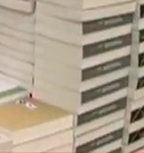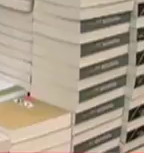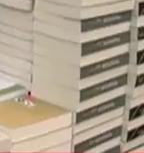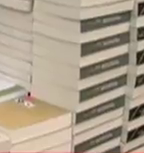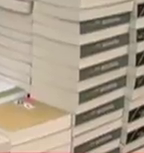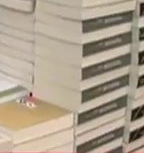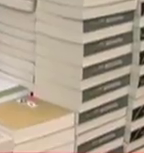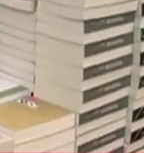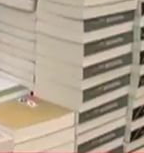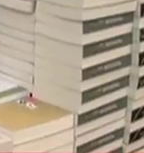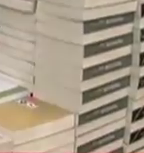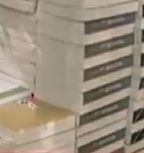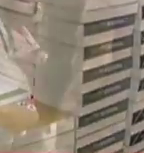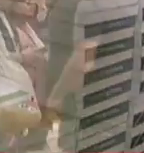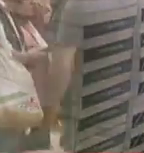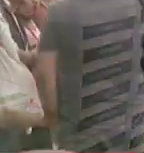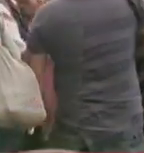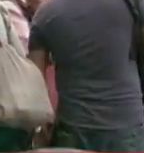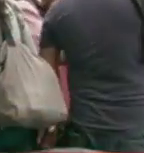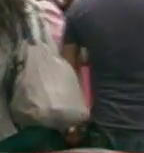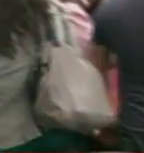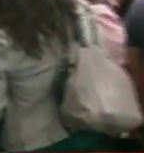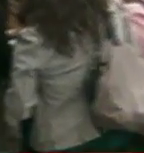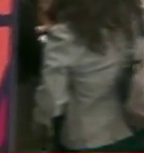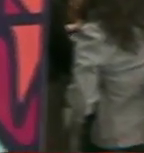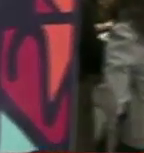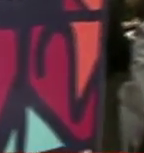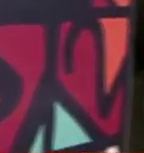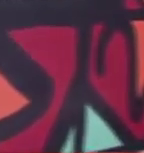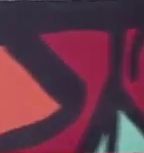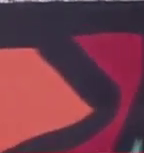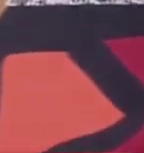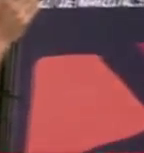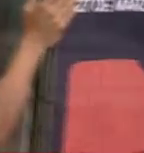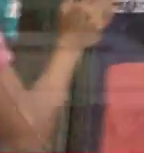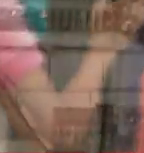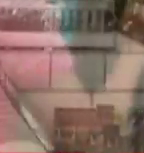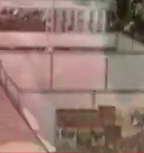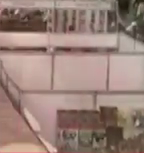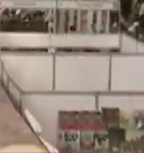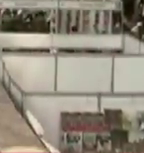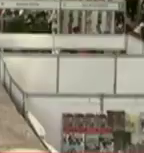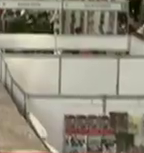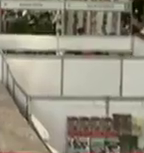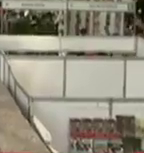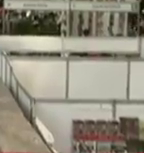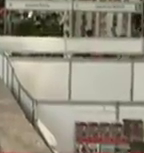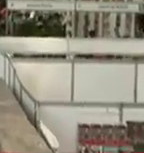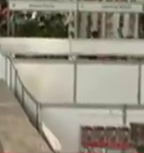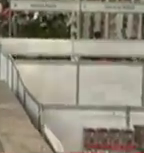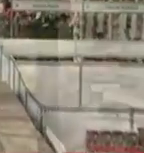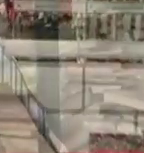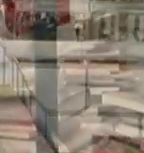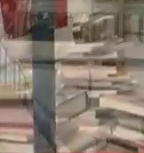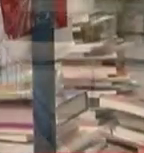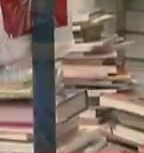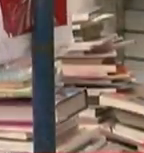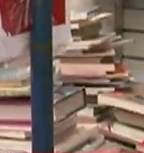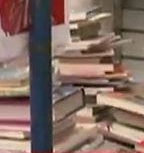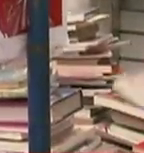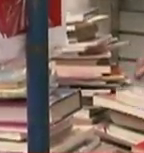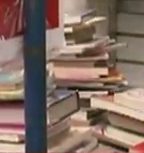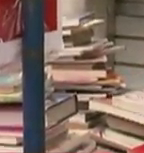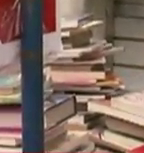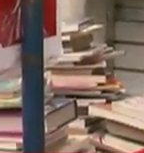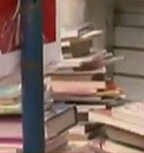El Auditorio Nacional acoge la 12ª edición del Gran Remate de Libros. Como en cada edición, la entrada es gratuita, hay